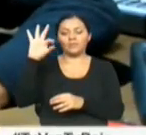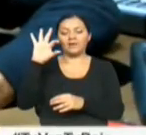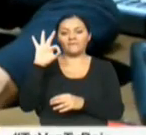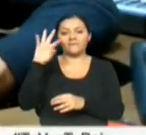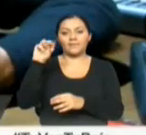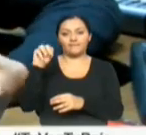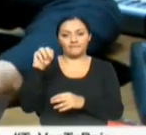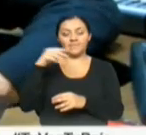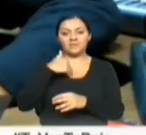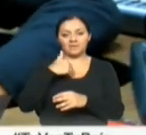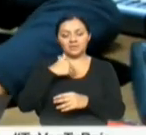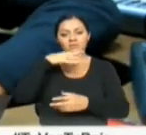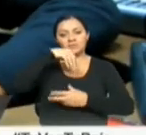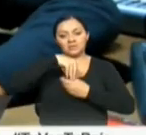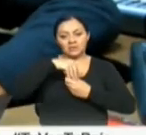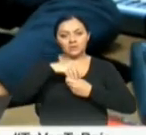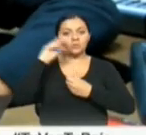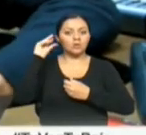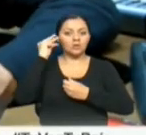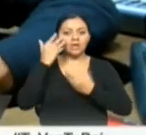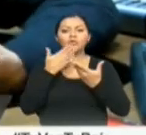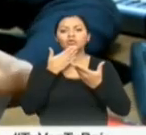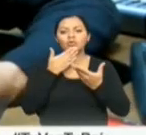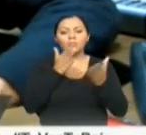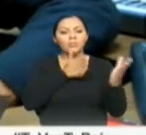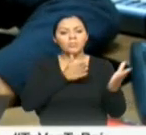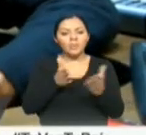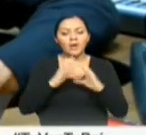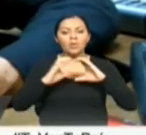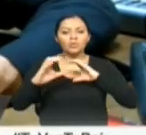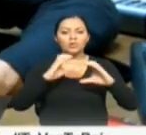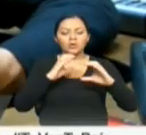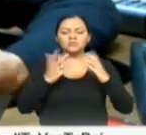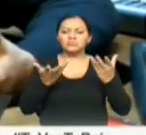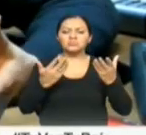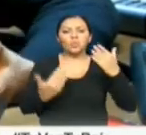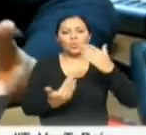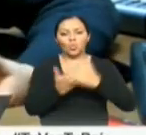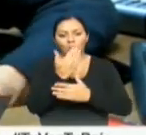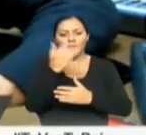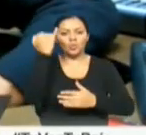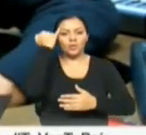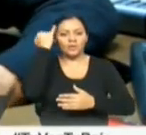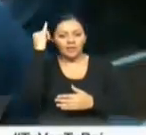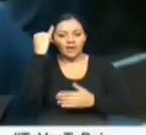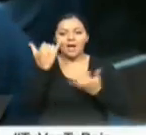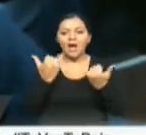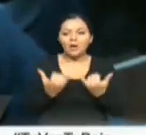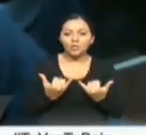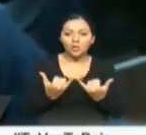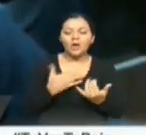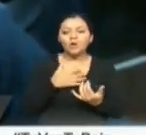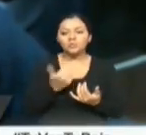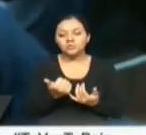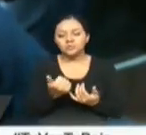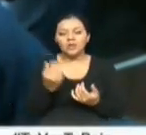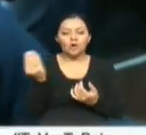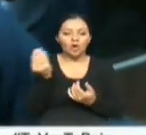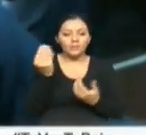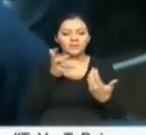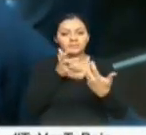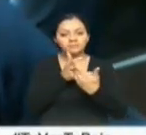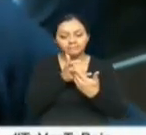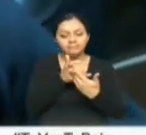diseñando una radio muy moderna, una radio muy dinámica, que esté acorde con los tiempos. Cultura FM, como